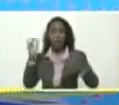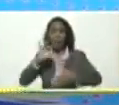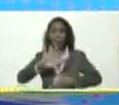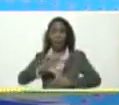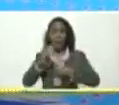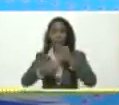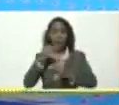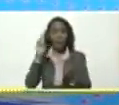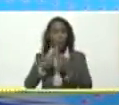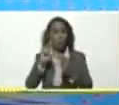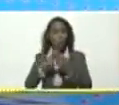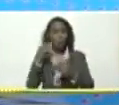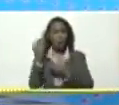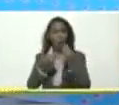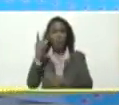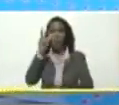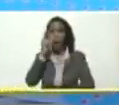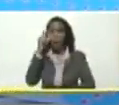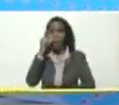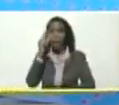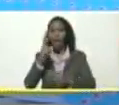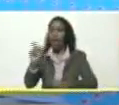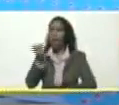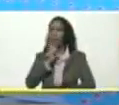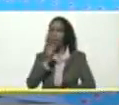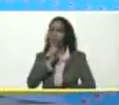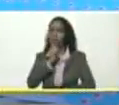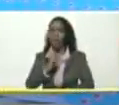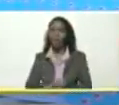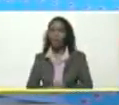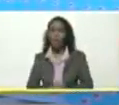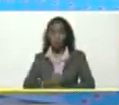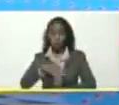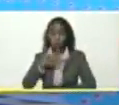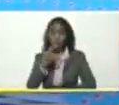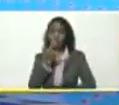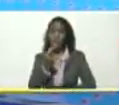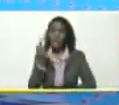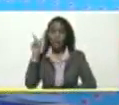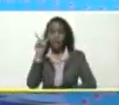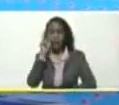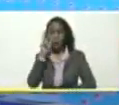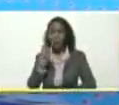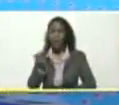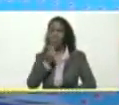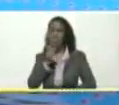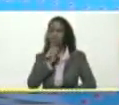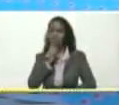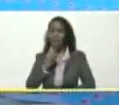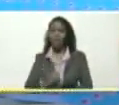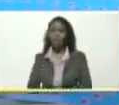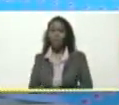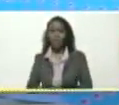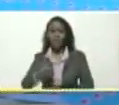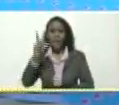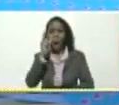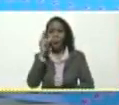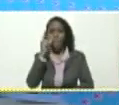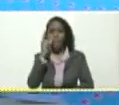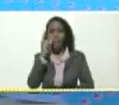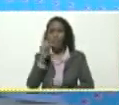le conoció como el hombre de las dificultades, y pudiéramos decir el hombre de las dificultades y el hombre